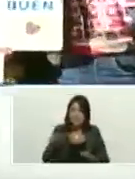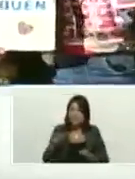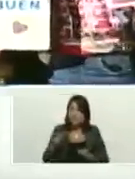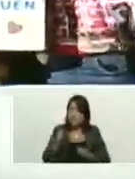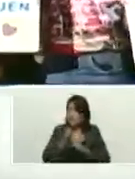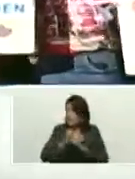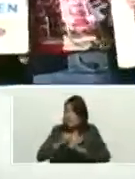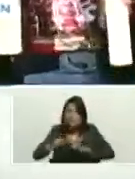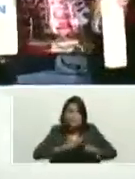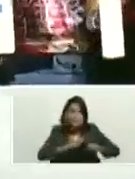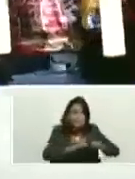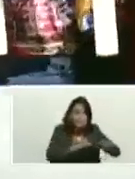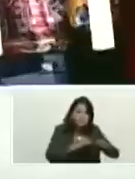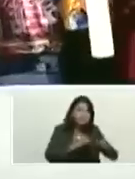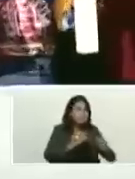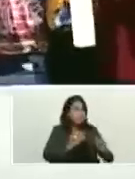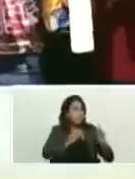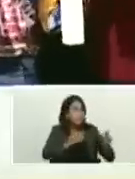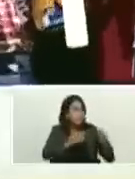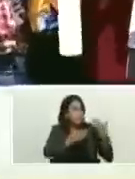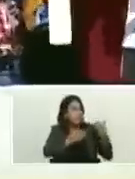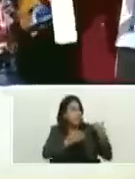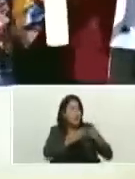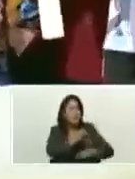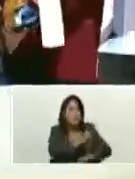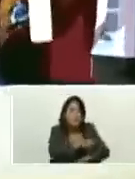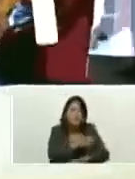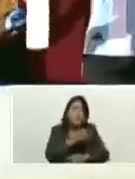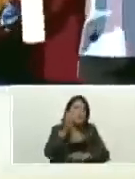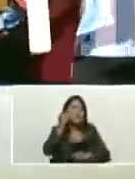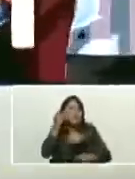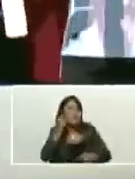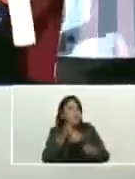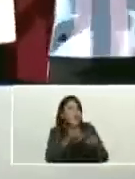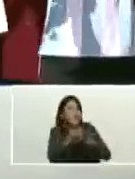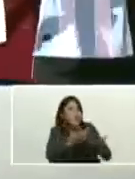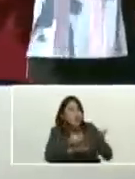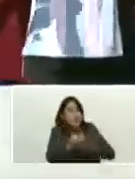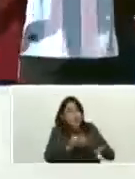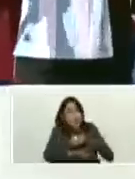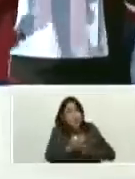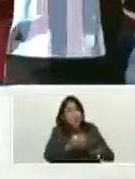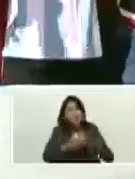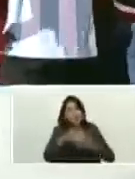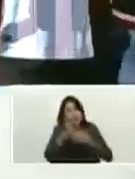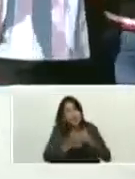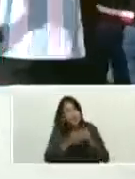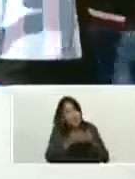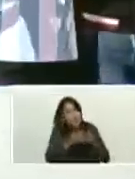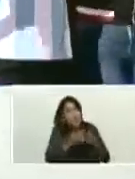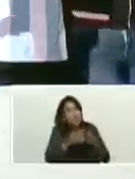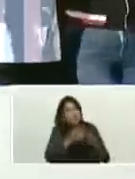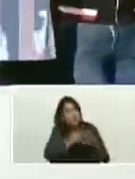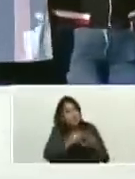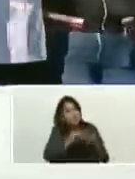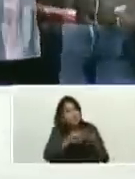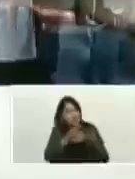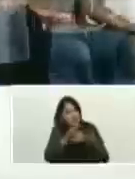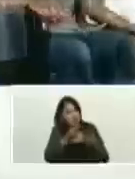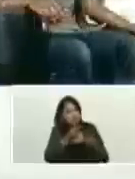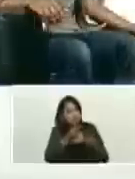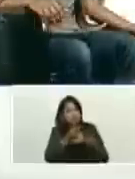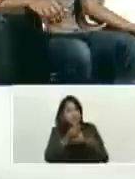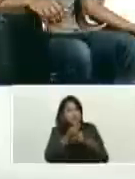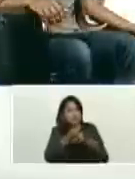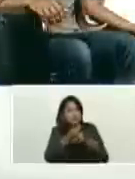decisiones, empoderar, iniciar emprendimientos, iniciar proyectos económicos, sociales, educativos, musicales,